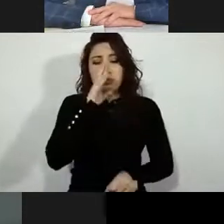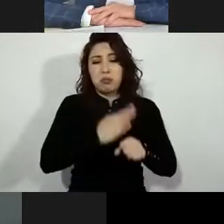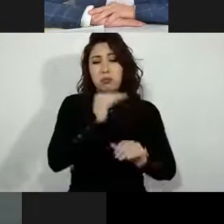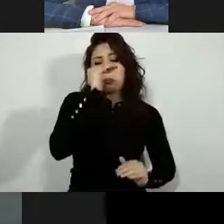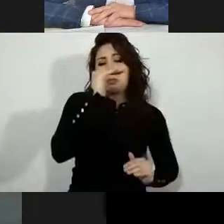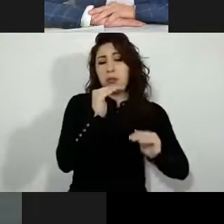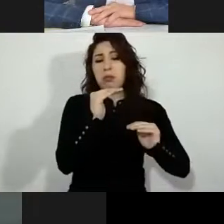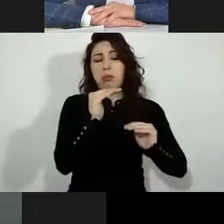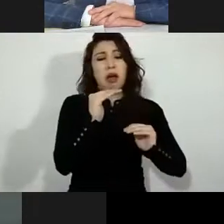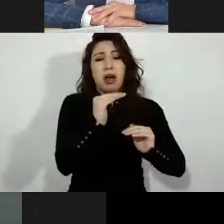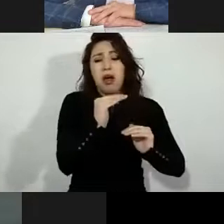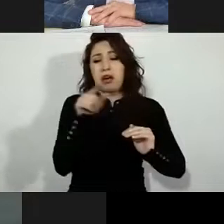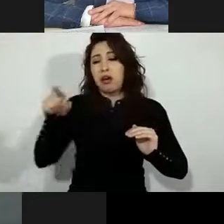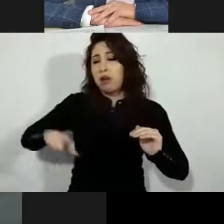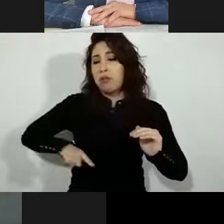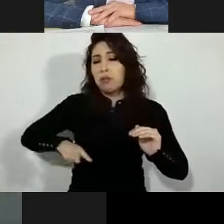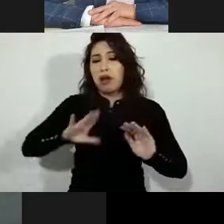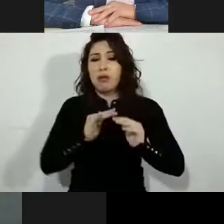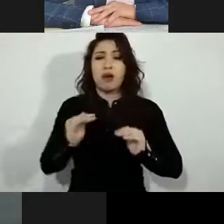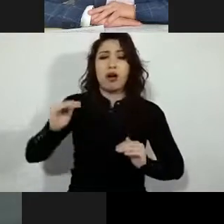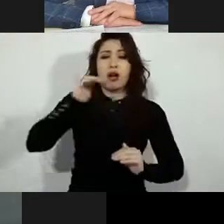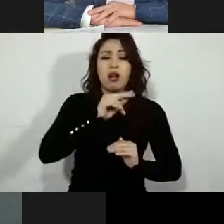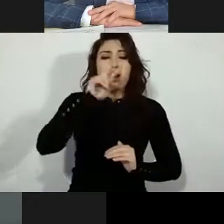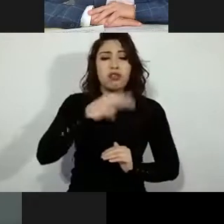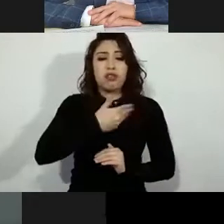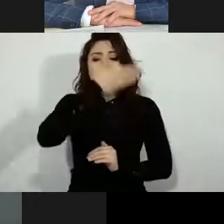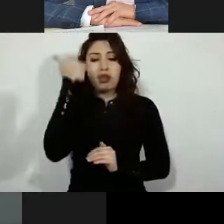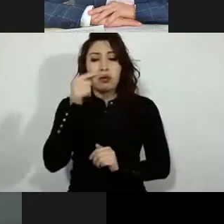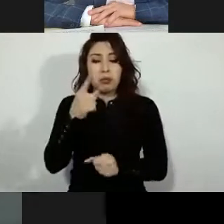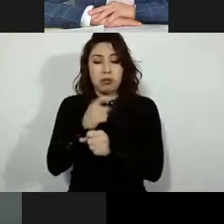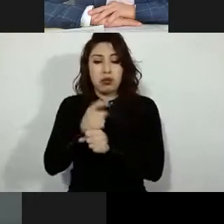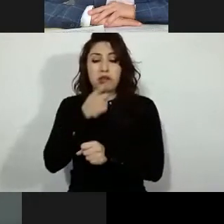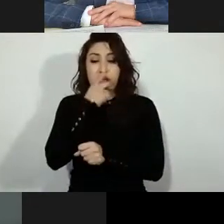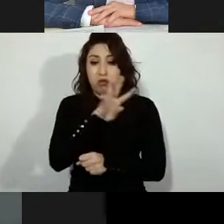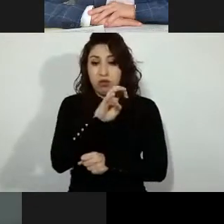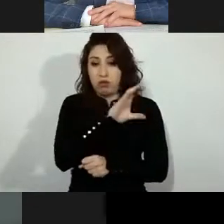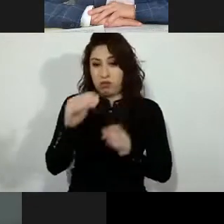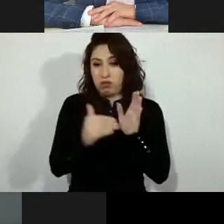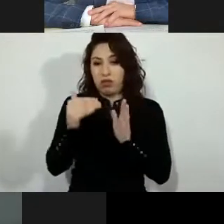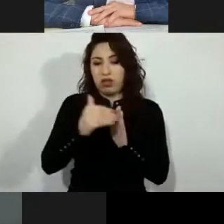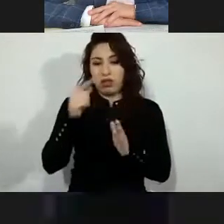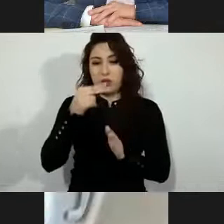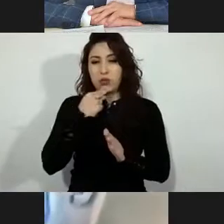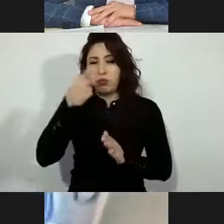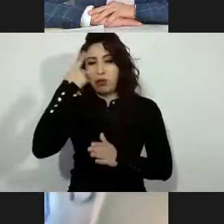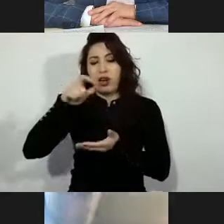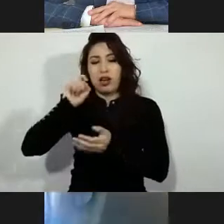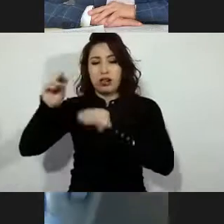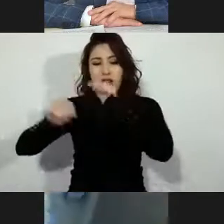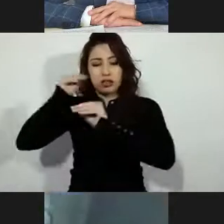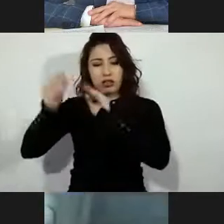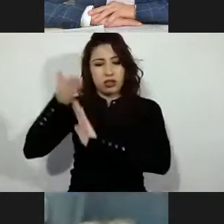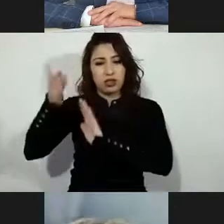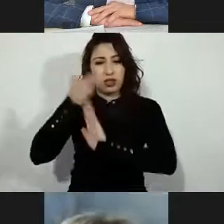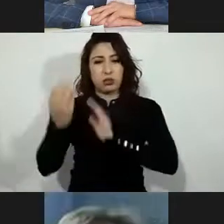el Ejecutivo y que tampoco se supo para qué era, ¿no? Al principio era para una universidad de la salud, después para otra cosa, después se les dio, después